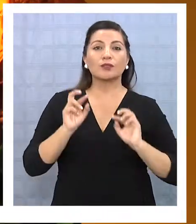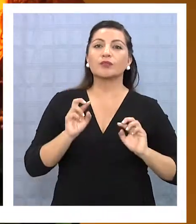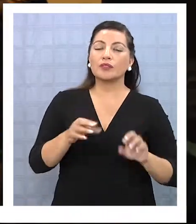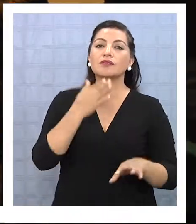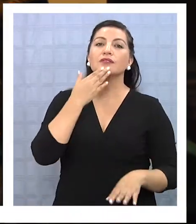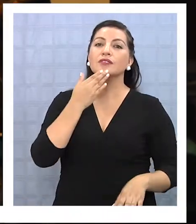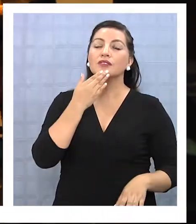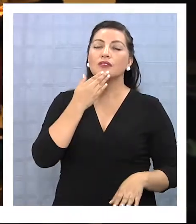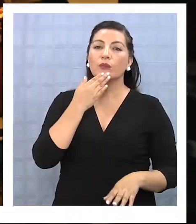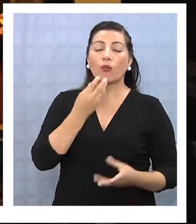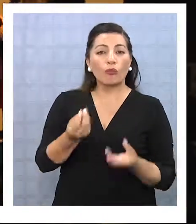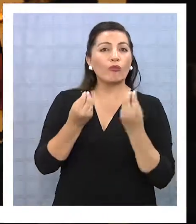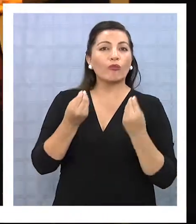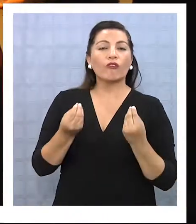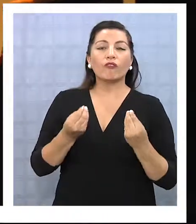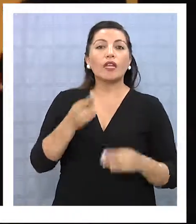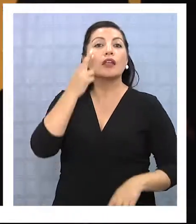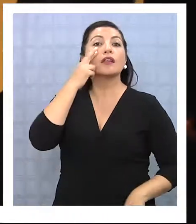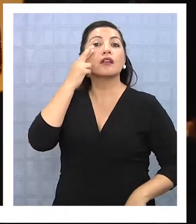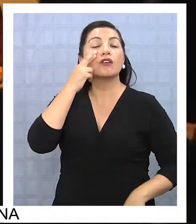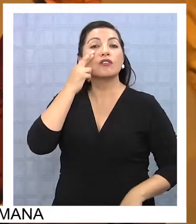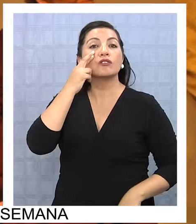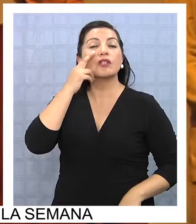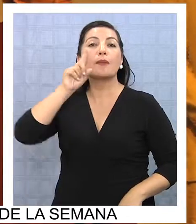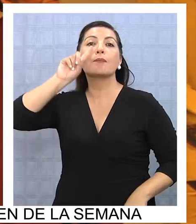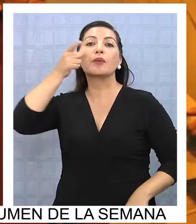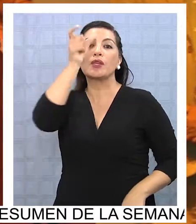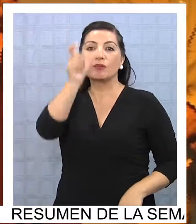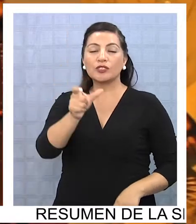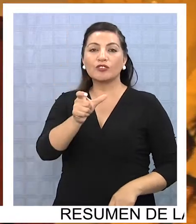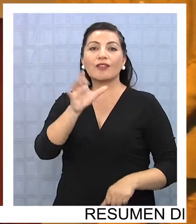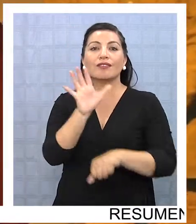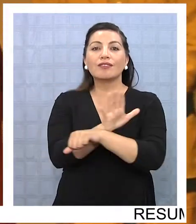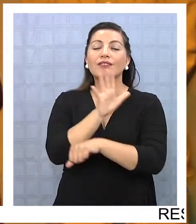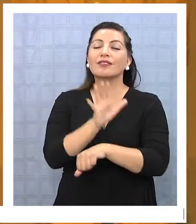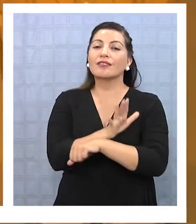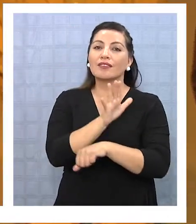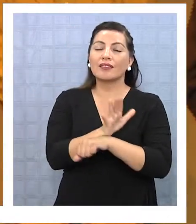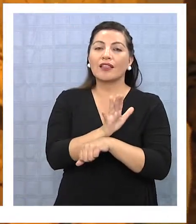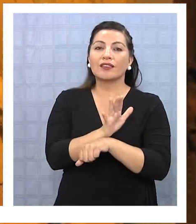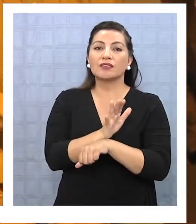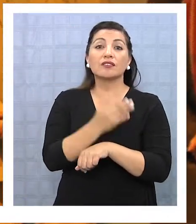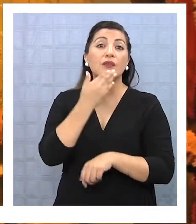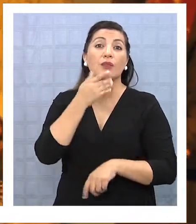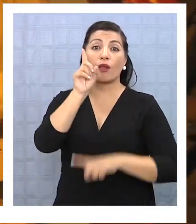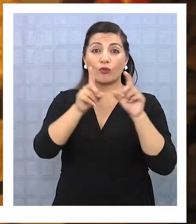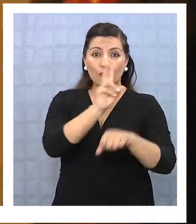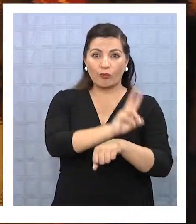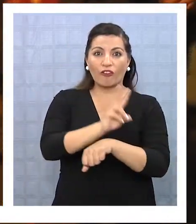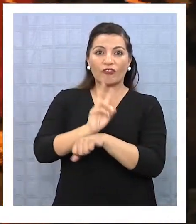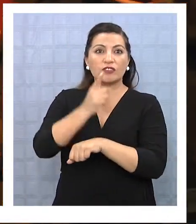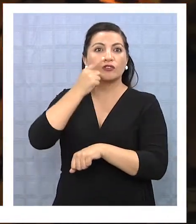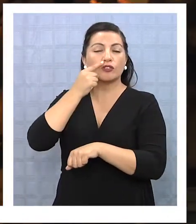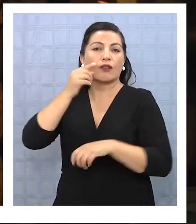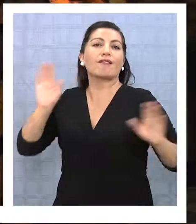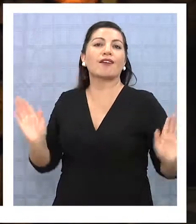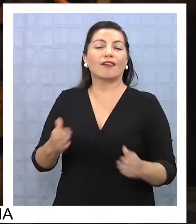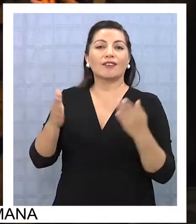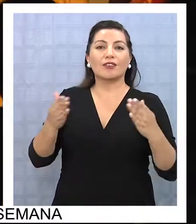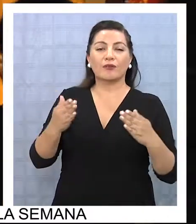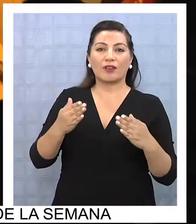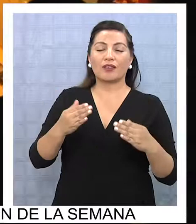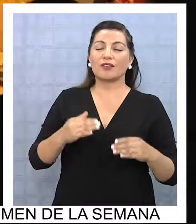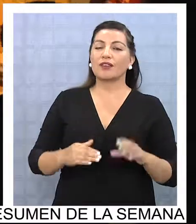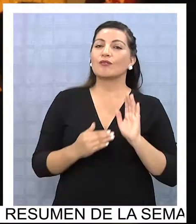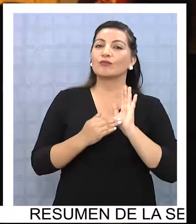también fue propicia para reconocer a los pioneros del teatro iquiqueño contemporáneo, quienes fueron los profesores e impulsores de